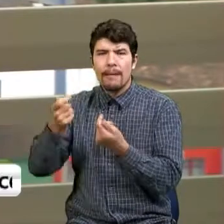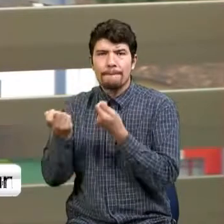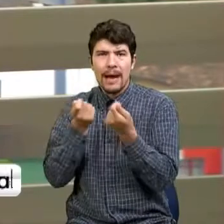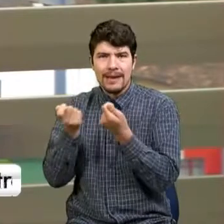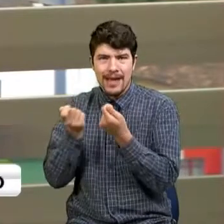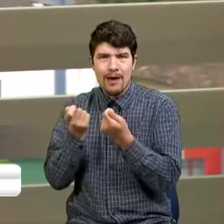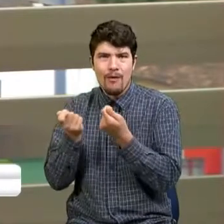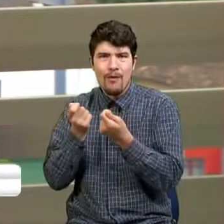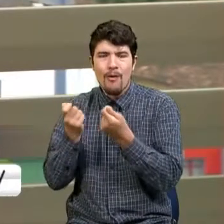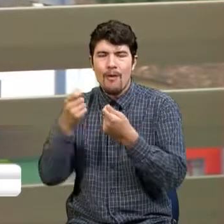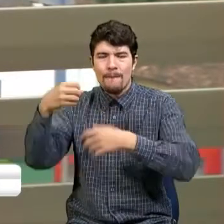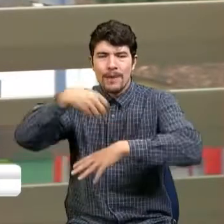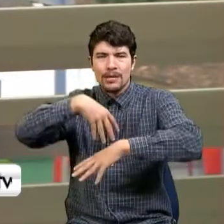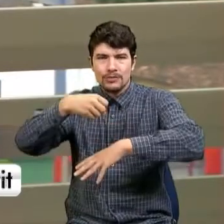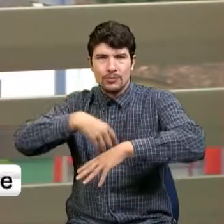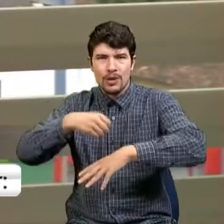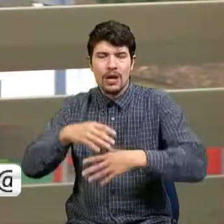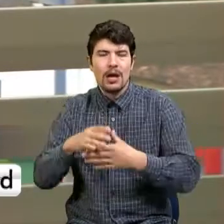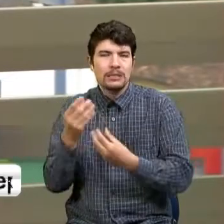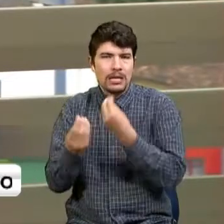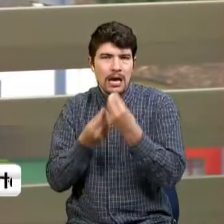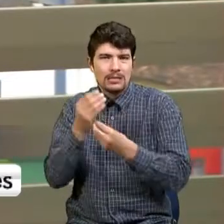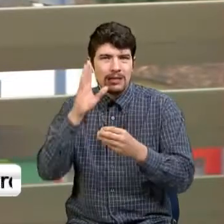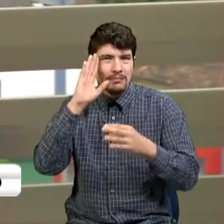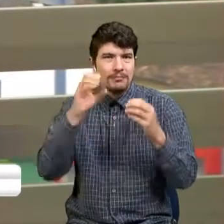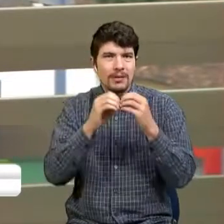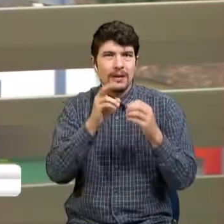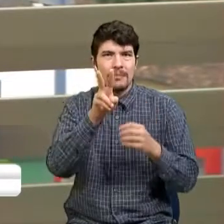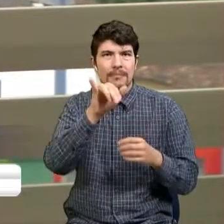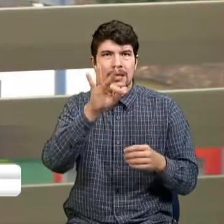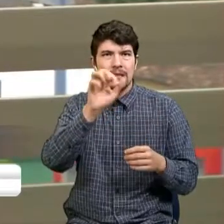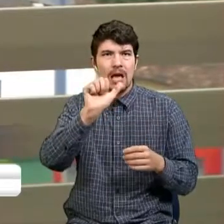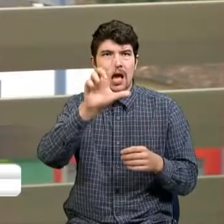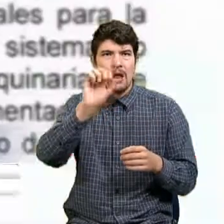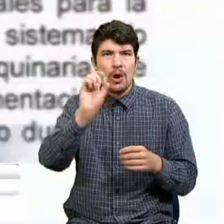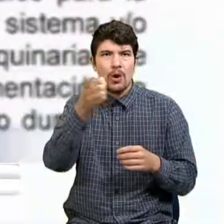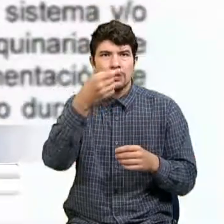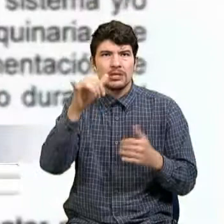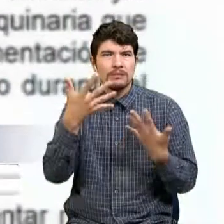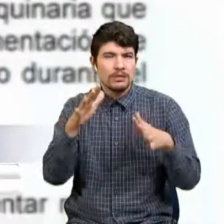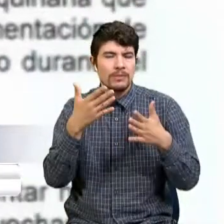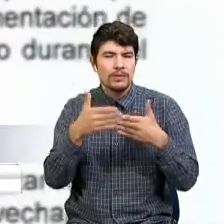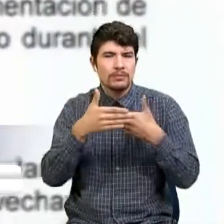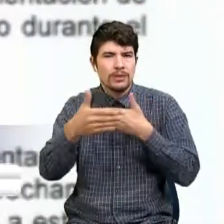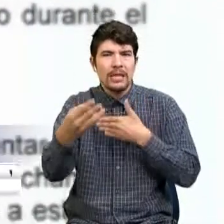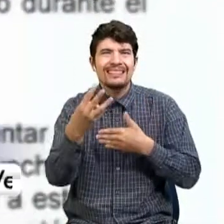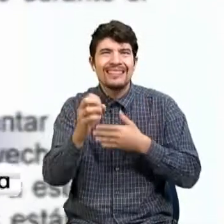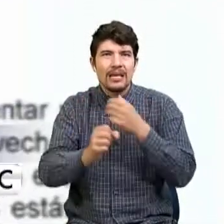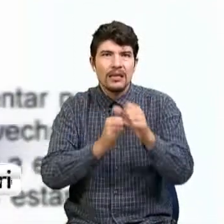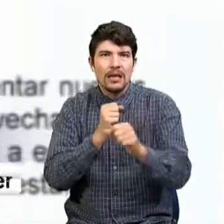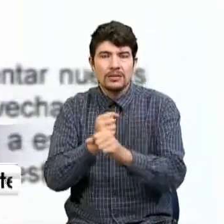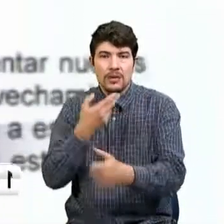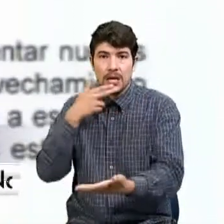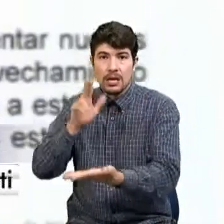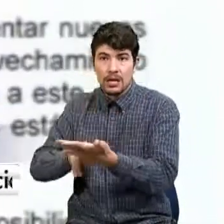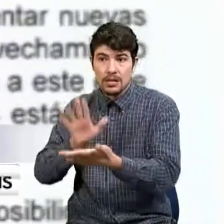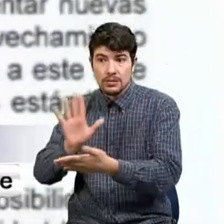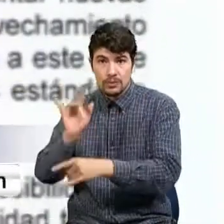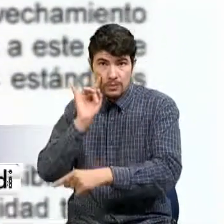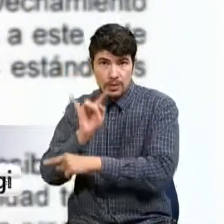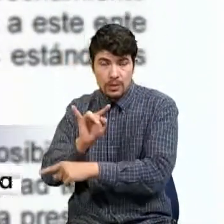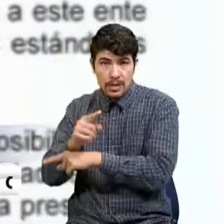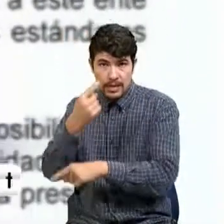la capital santandereana y que se realizaría con vitalogy por más de 30 años esta carta de la procuraduría general